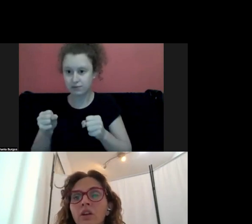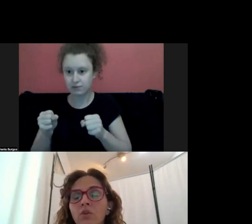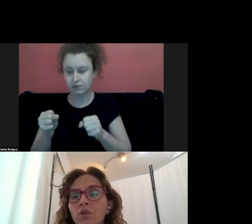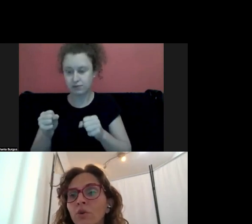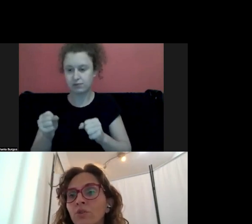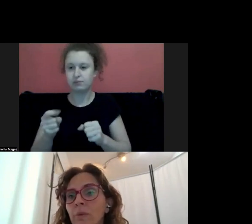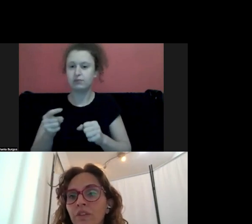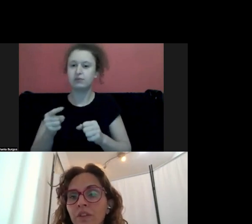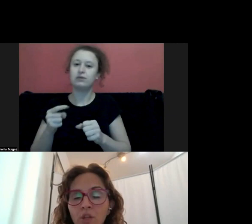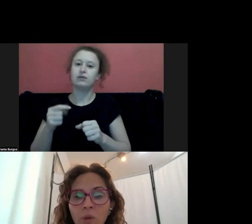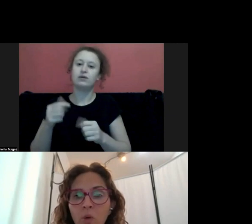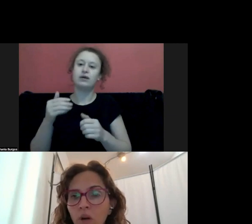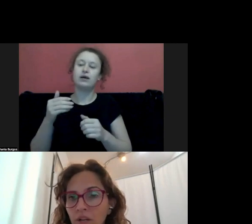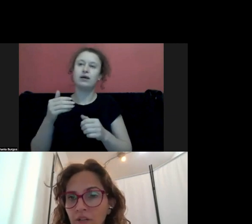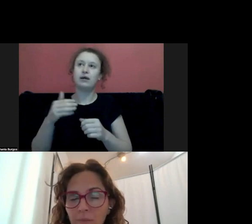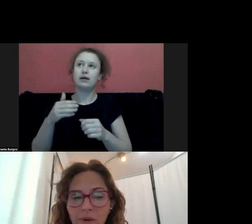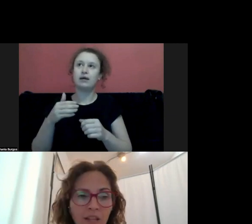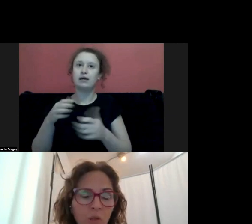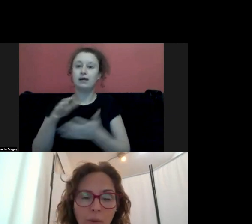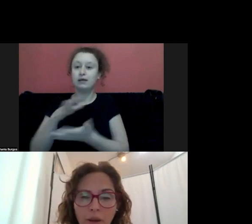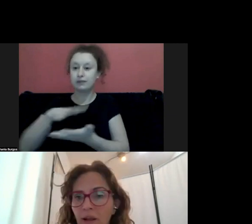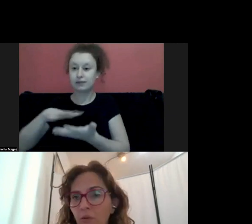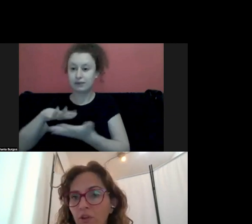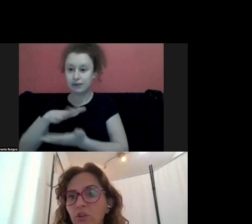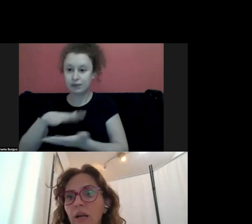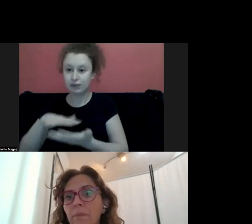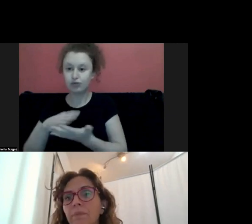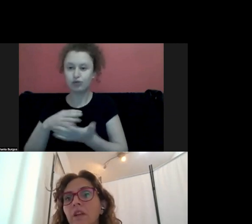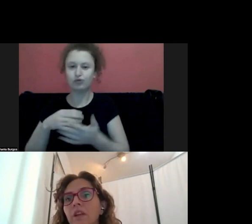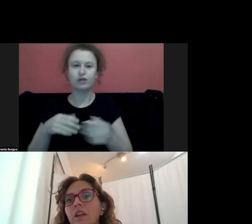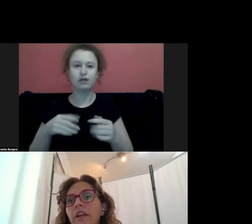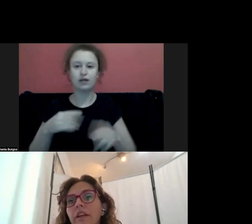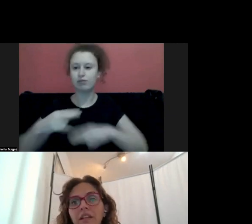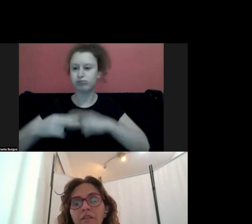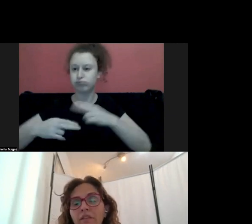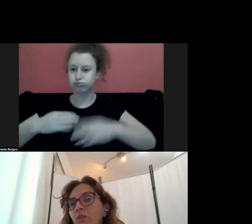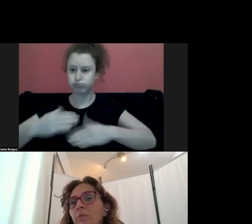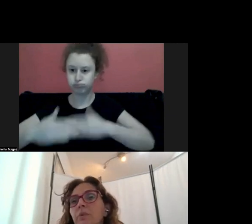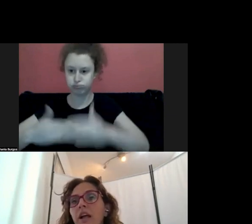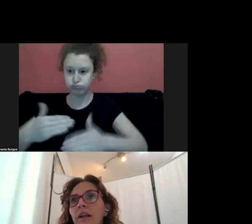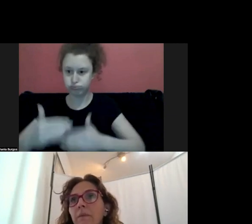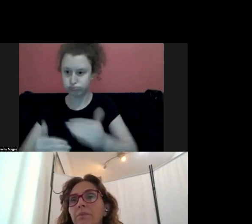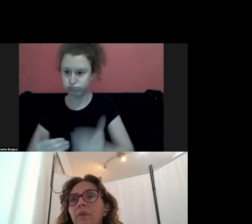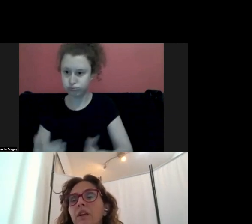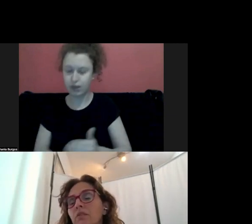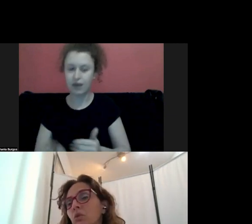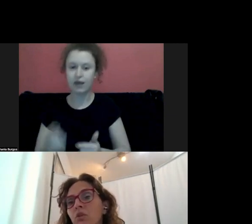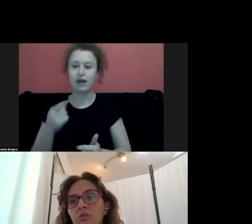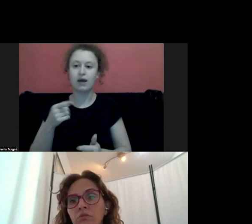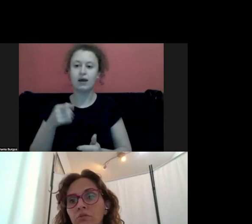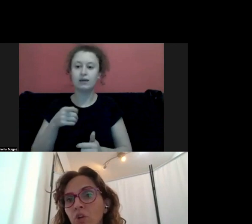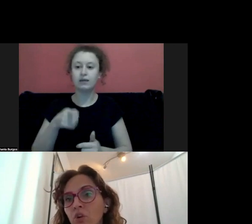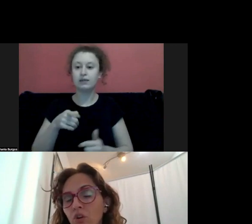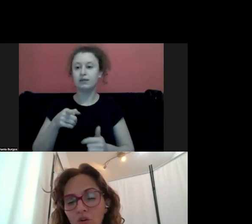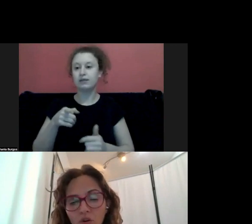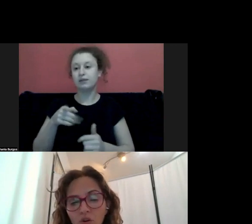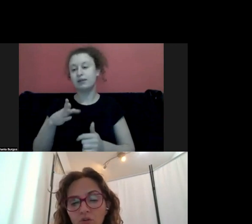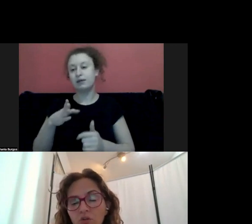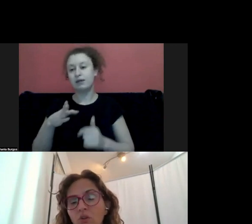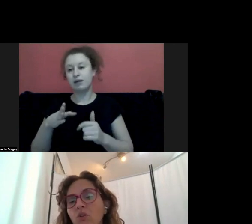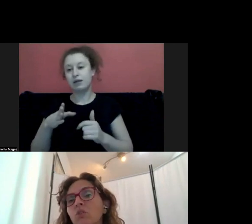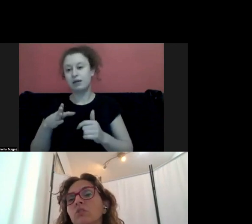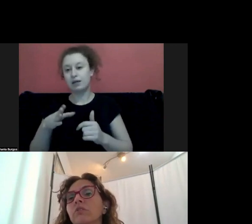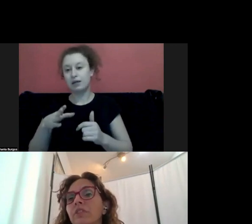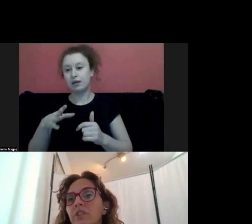de desarrollo, dependiendo del lugar, se llamarán de una manera o de otra, esa atención temprana, con